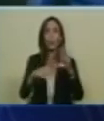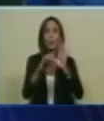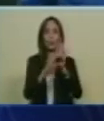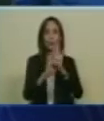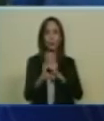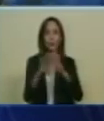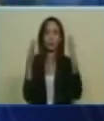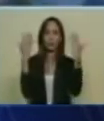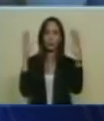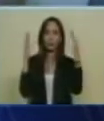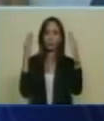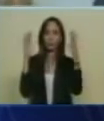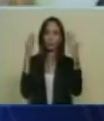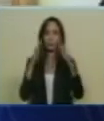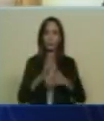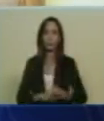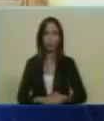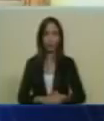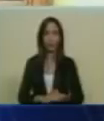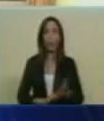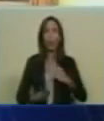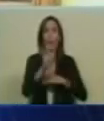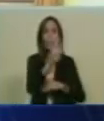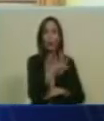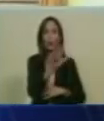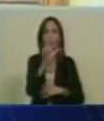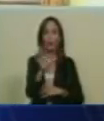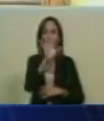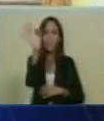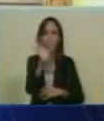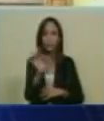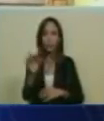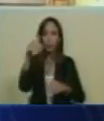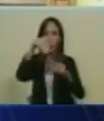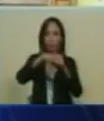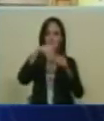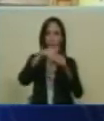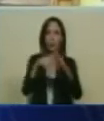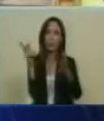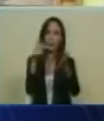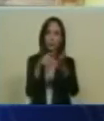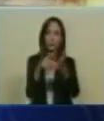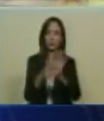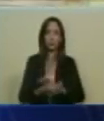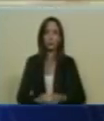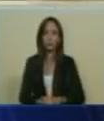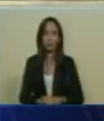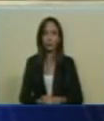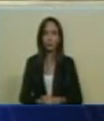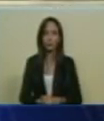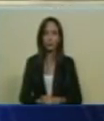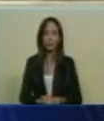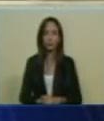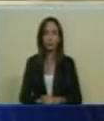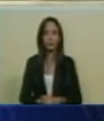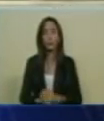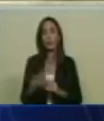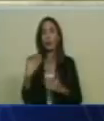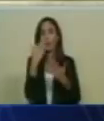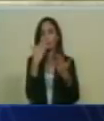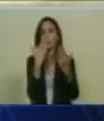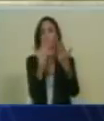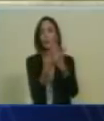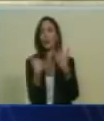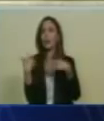la Organización de la Comunidad Islámica y el Movimiento de Países No Alineados, que preside, para tratar la decisión de Estados Unidos de reconocer